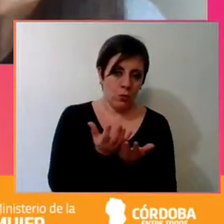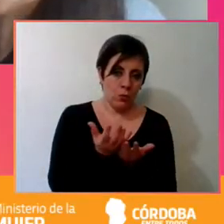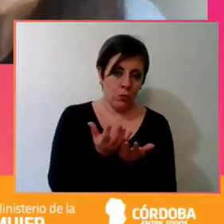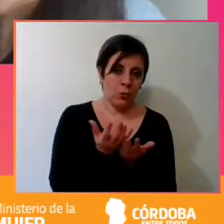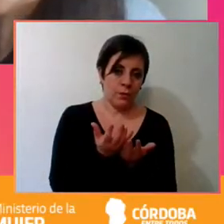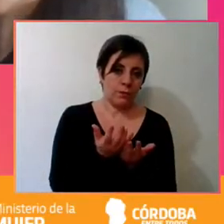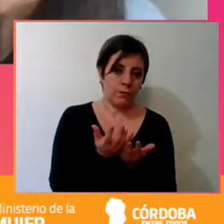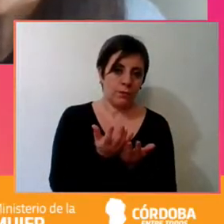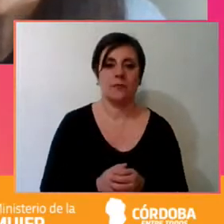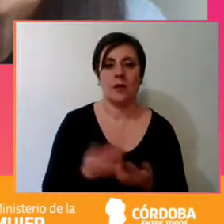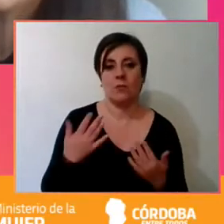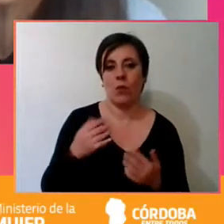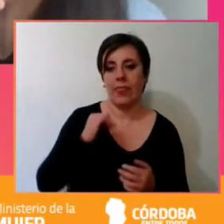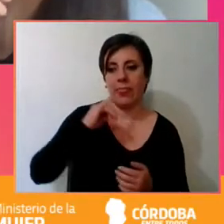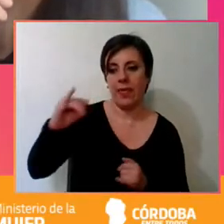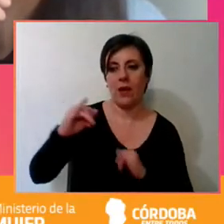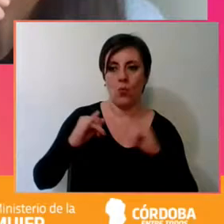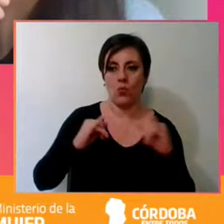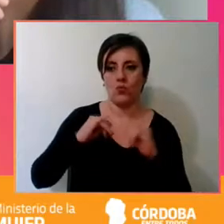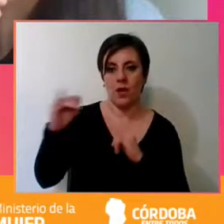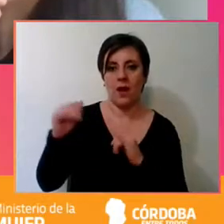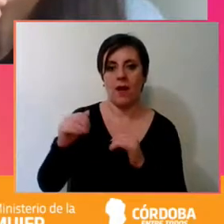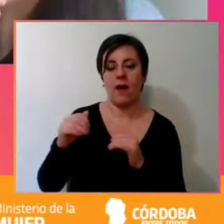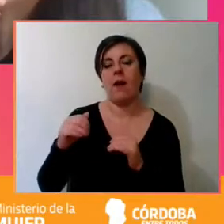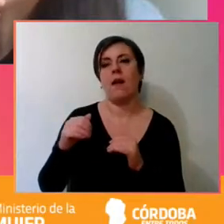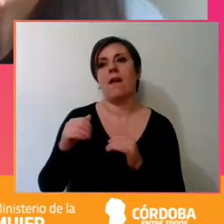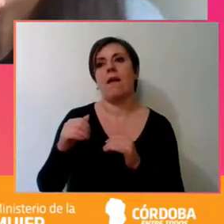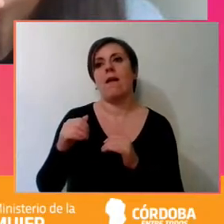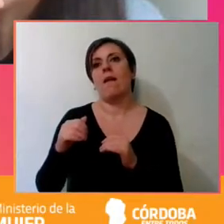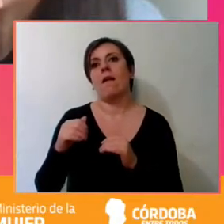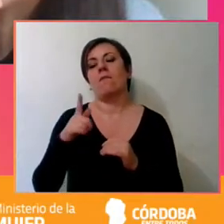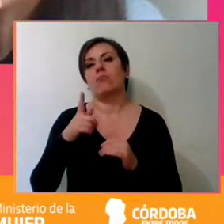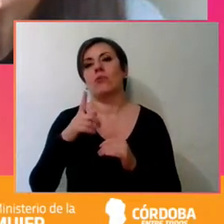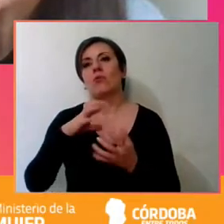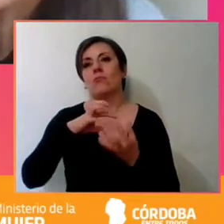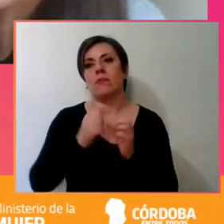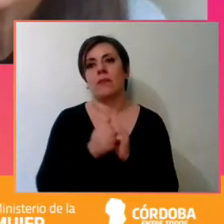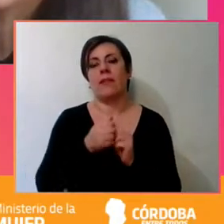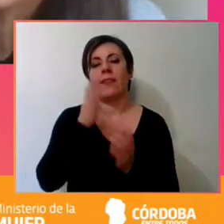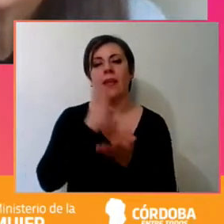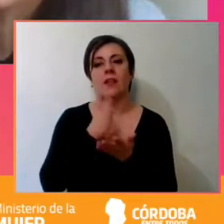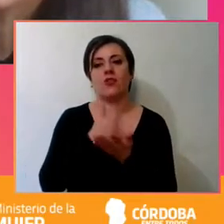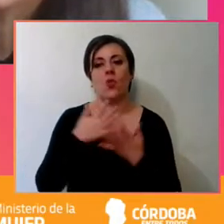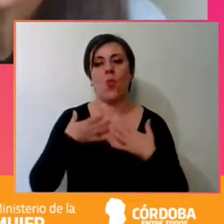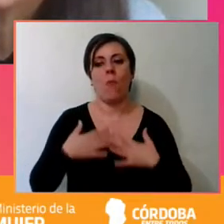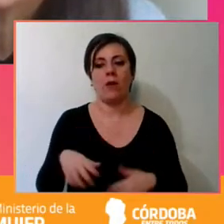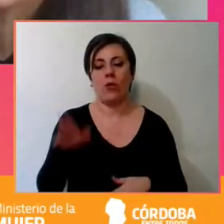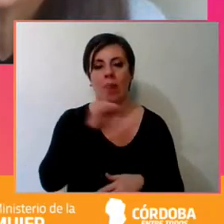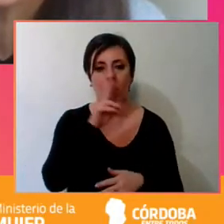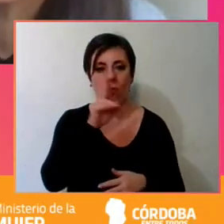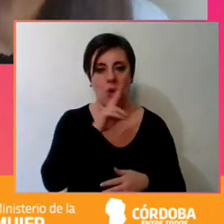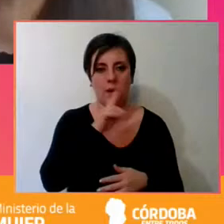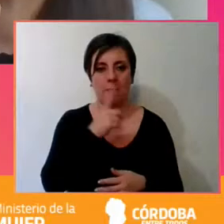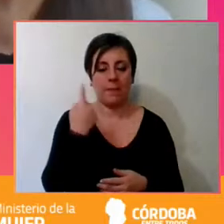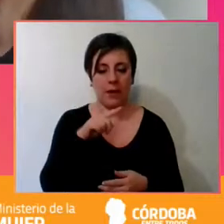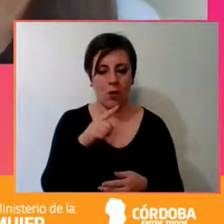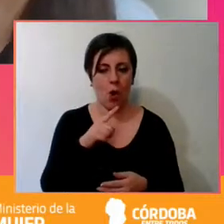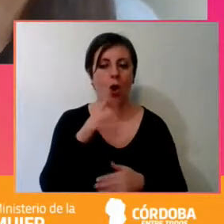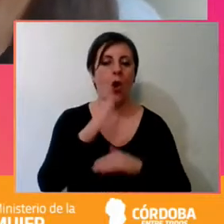denunciar las violaciones a los derechos humanos de las mujeres, pero fundamentalmente poder construir con